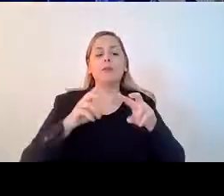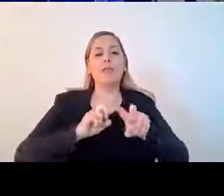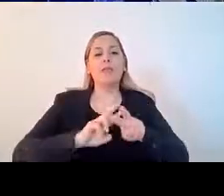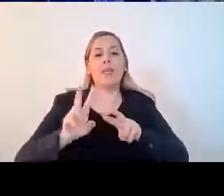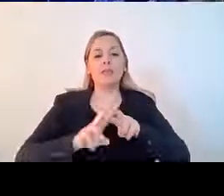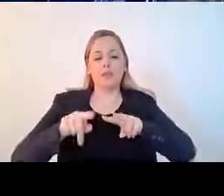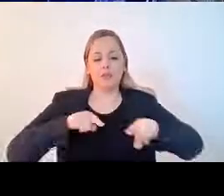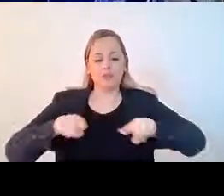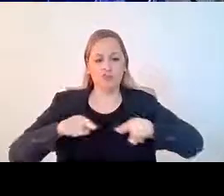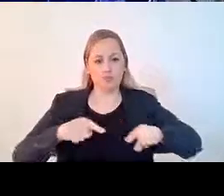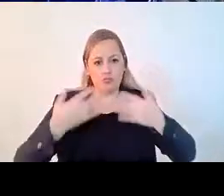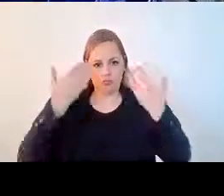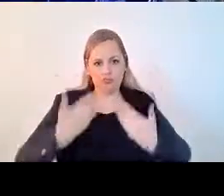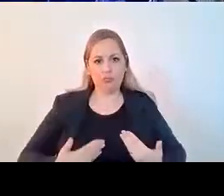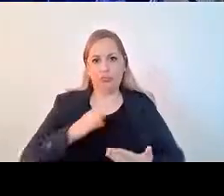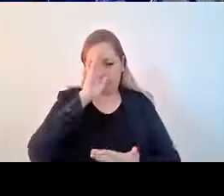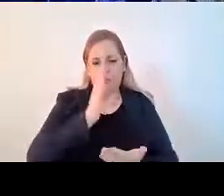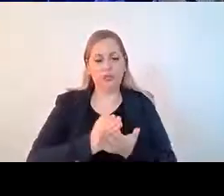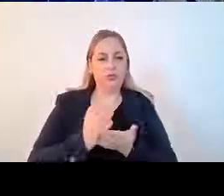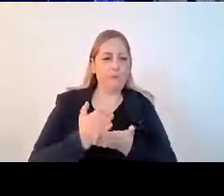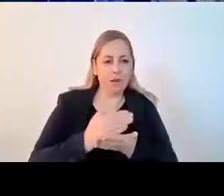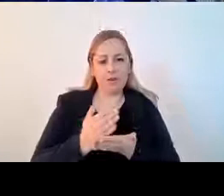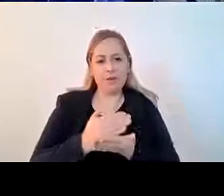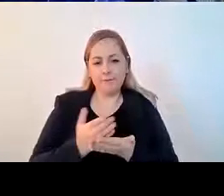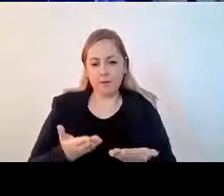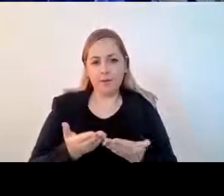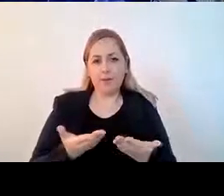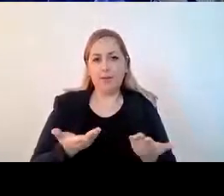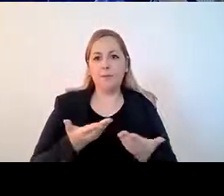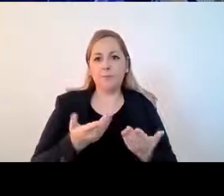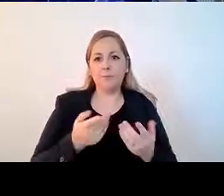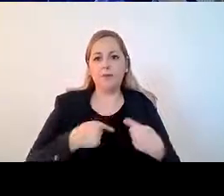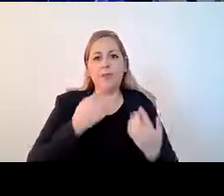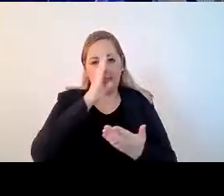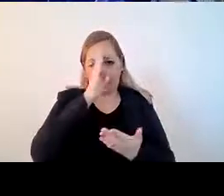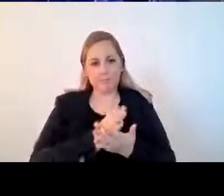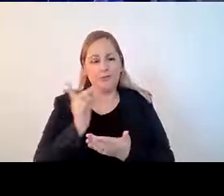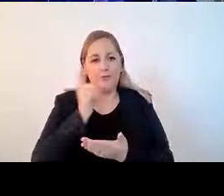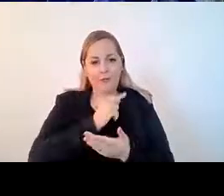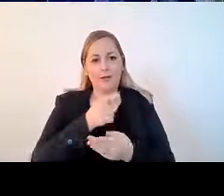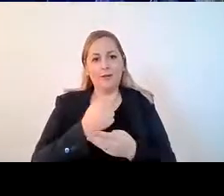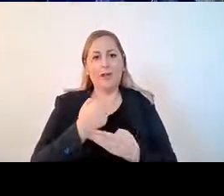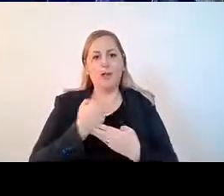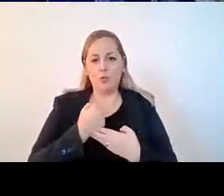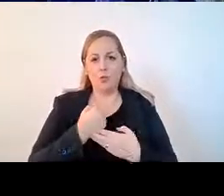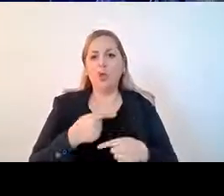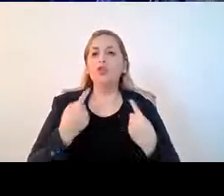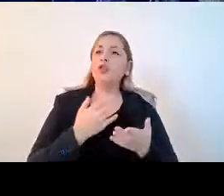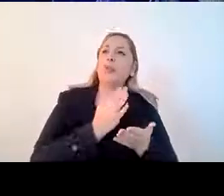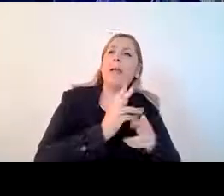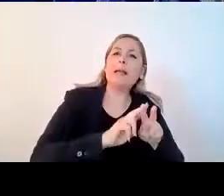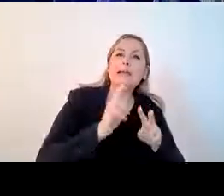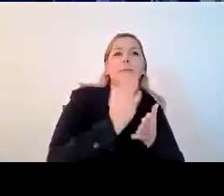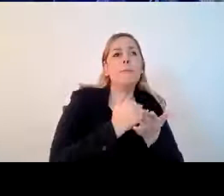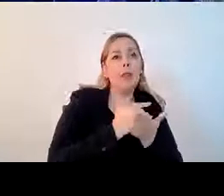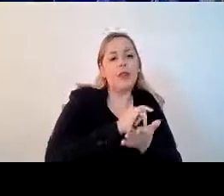cosas, de tomar decisiones, de planificar, de llegar a una decisión final. Aquí donde uno hace planes, los lleva